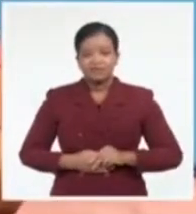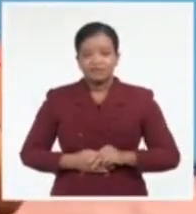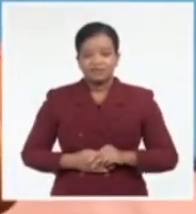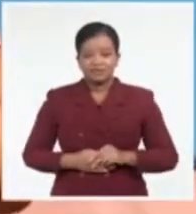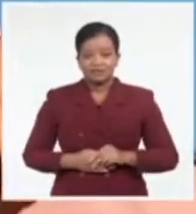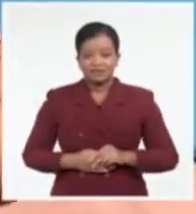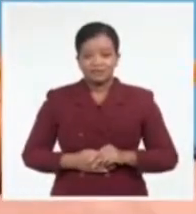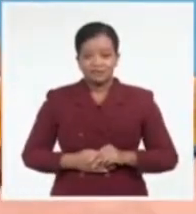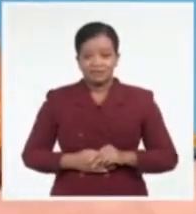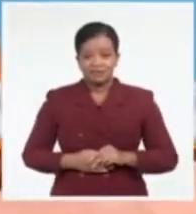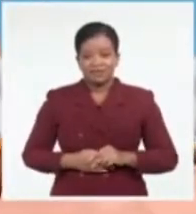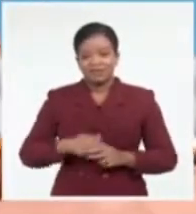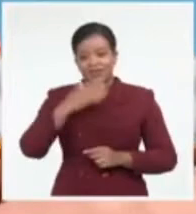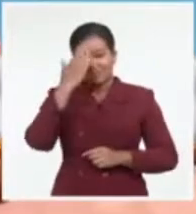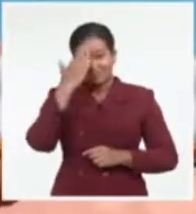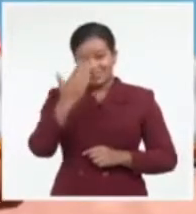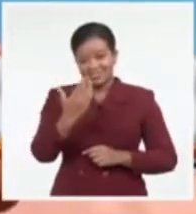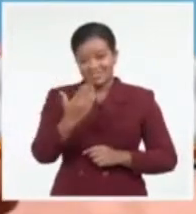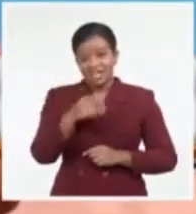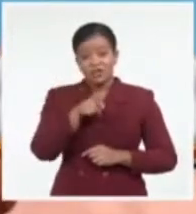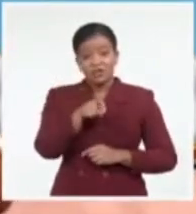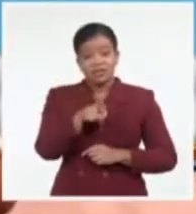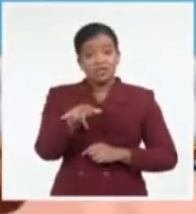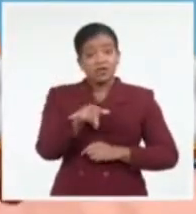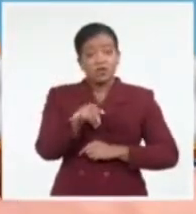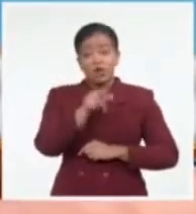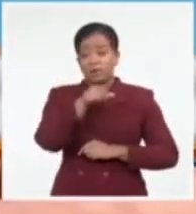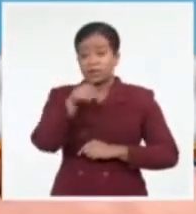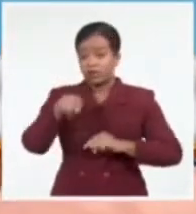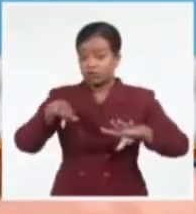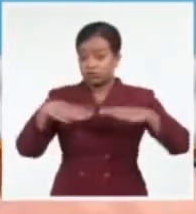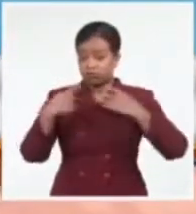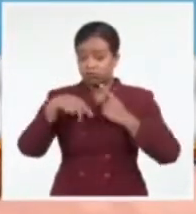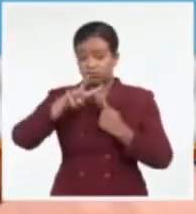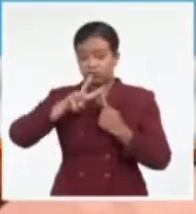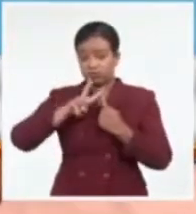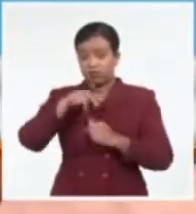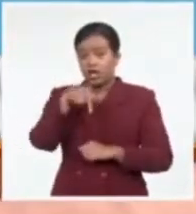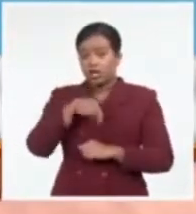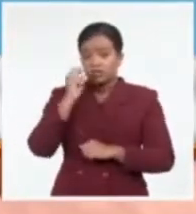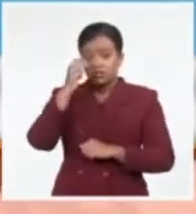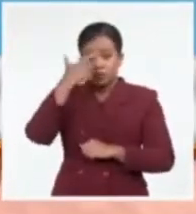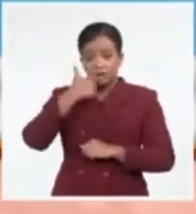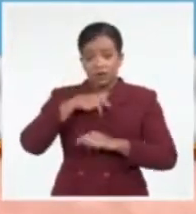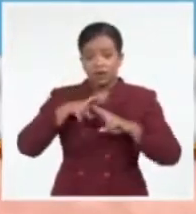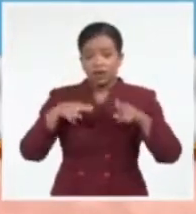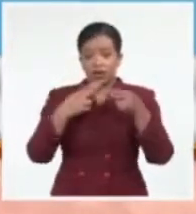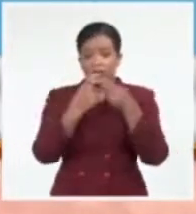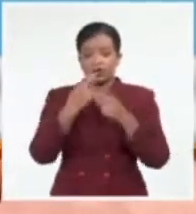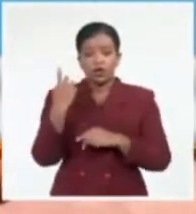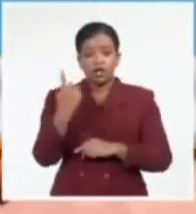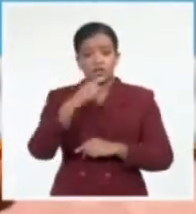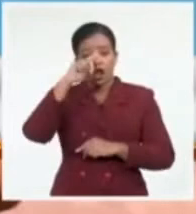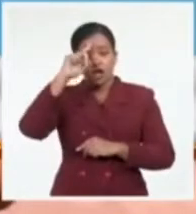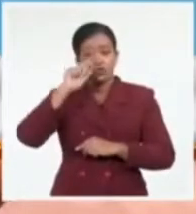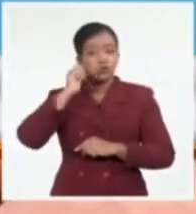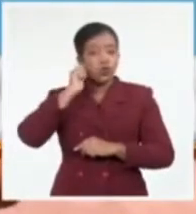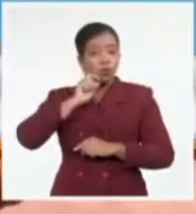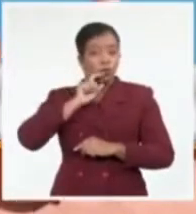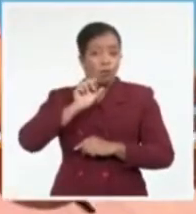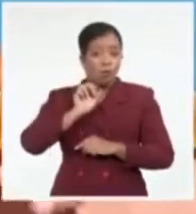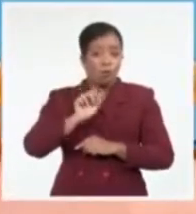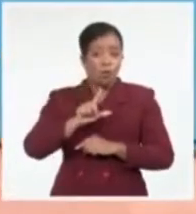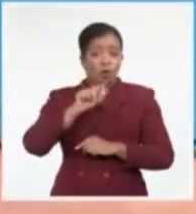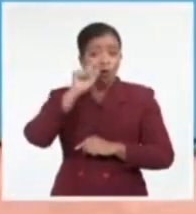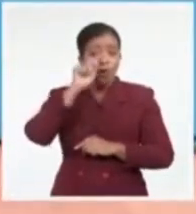Muchas gracias, Andy. Saludos para ti y para todos los amigos televidentes. Bueno, aquí en Ciego de Ávila, en el Campeonato Nacional de Softball Masculino, ya se